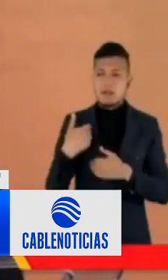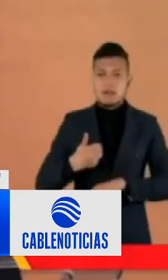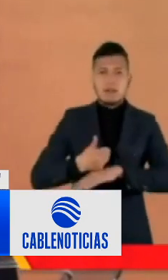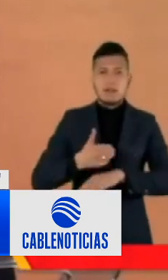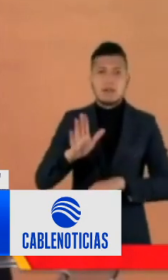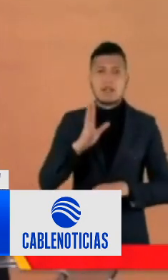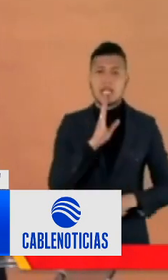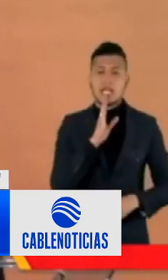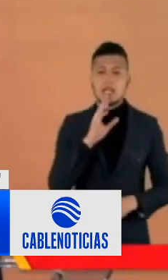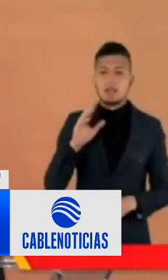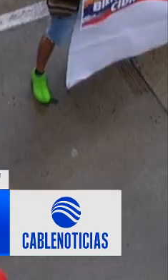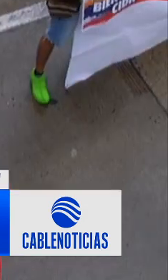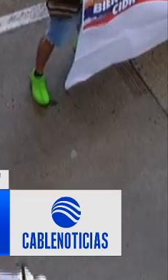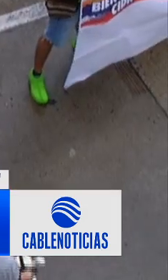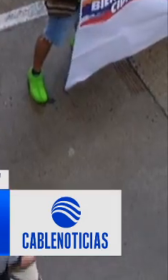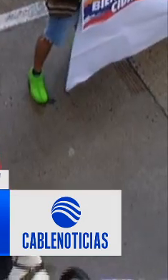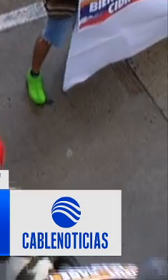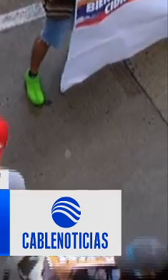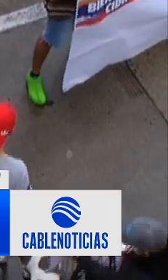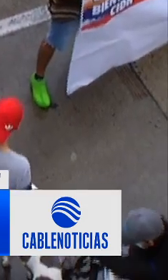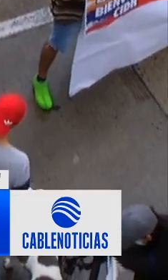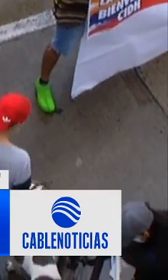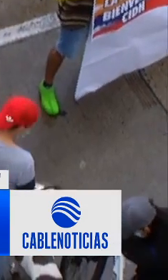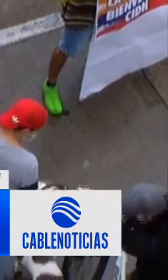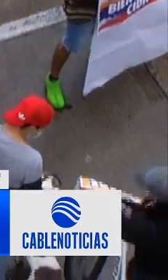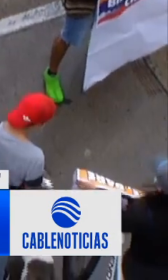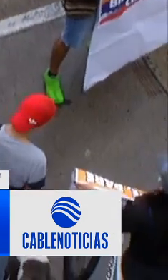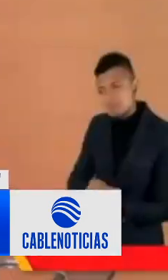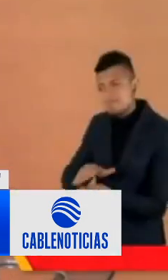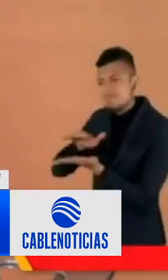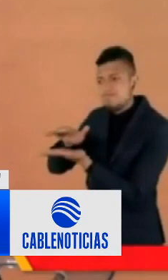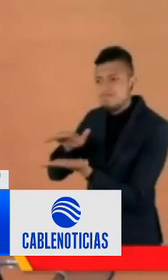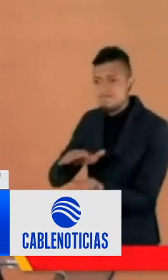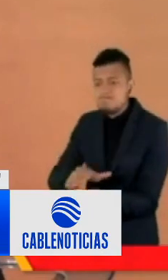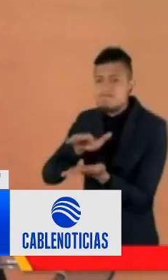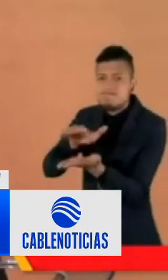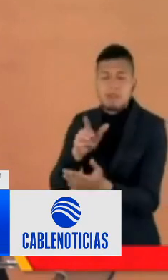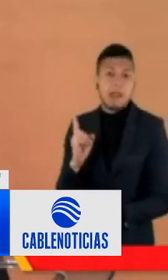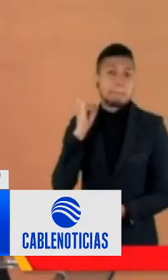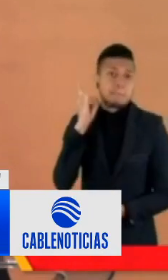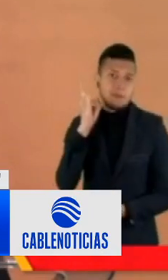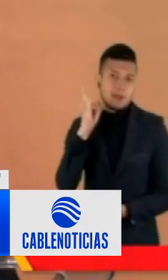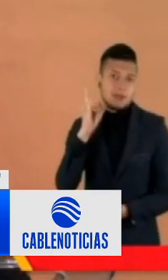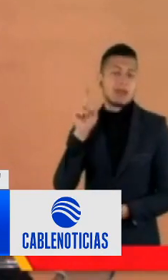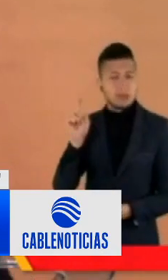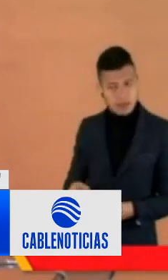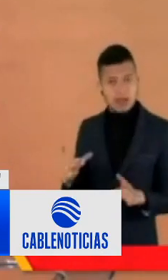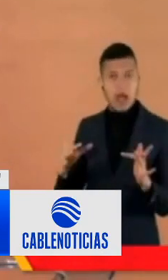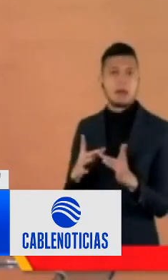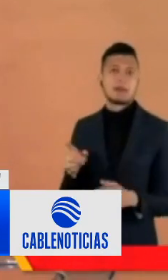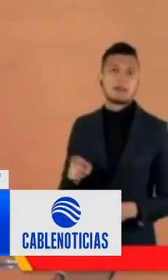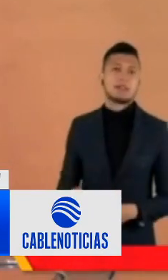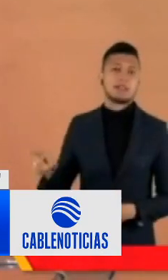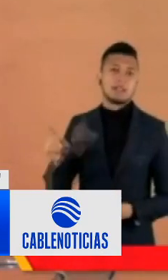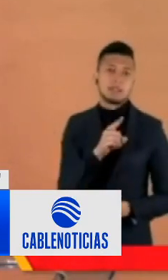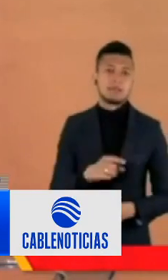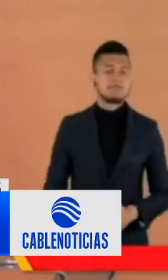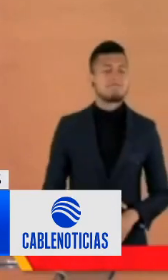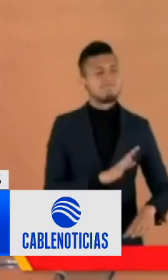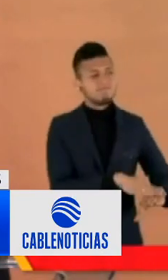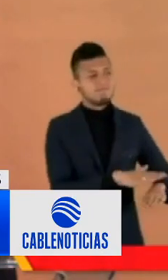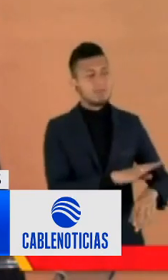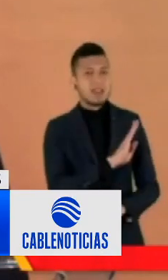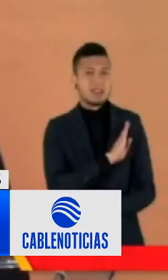le recuerdan que ambas partes acordaron un acuerdo suscrito el 30 de octubre de 2019, en el cual